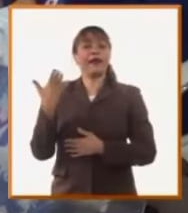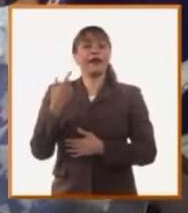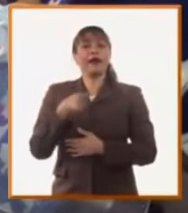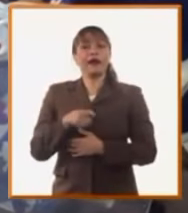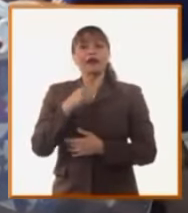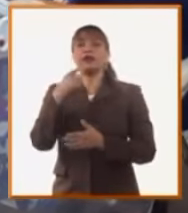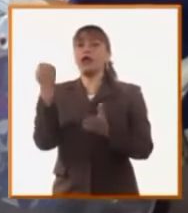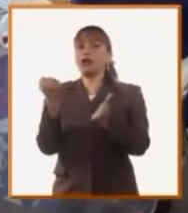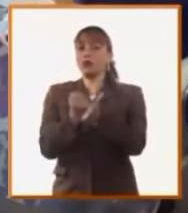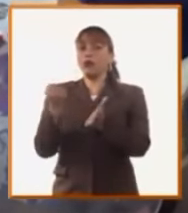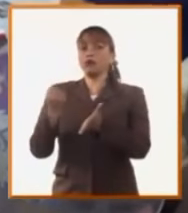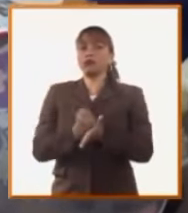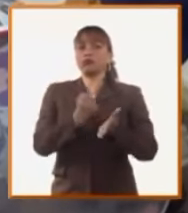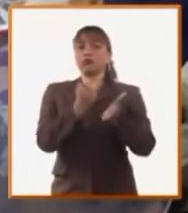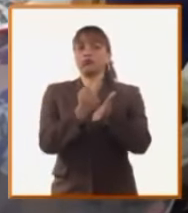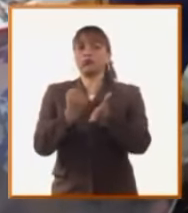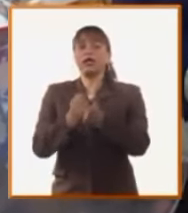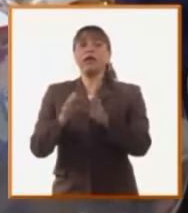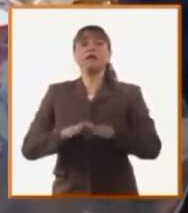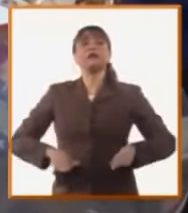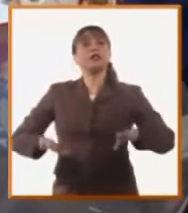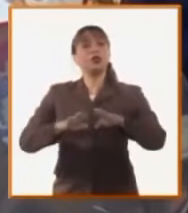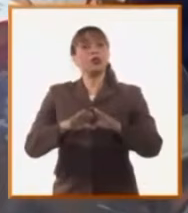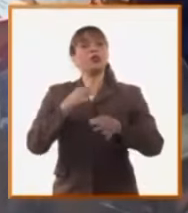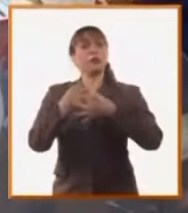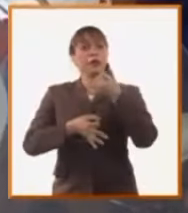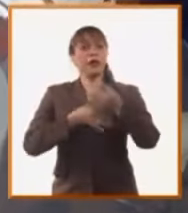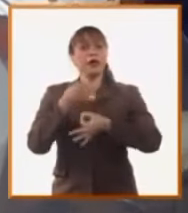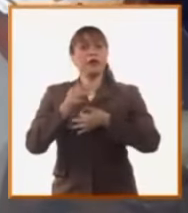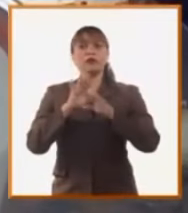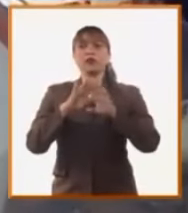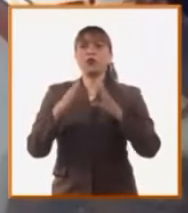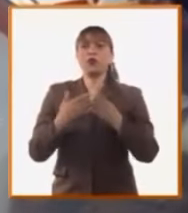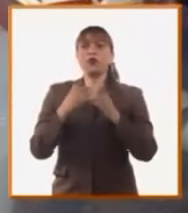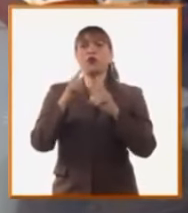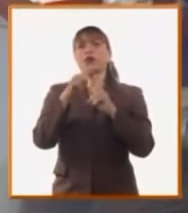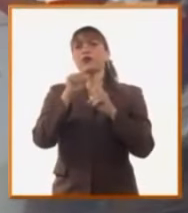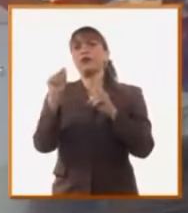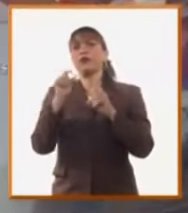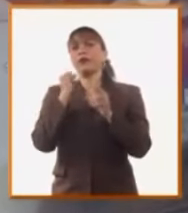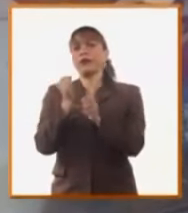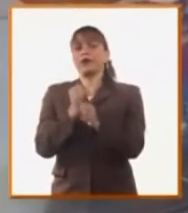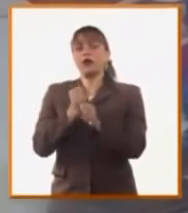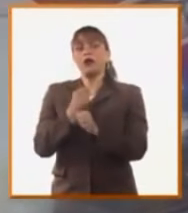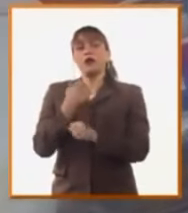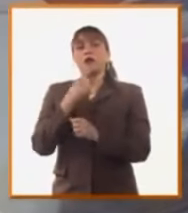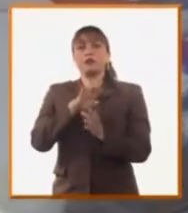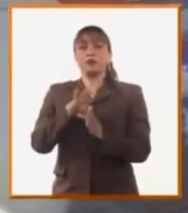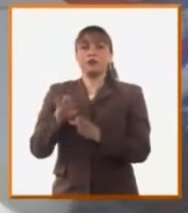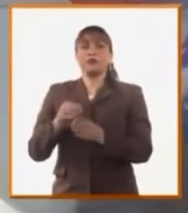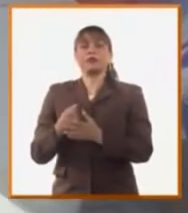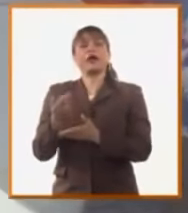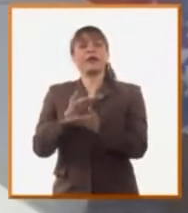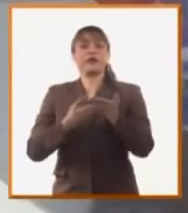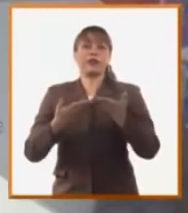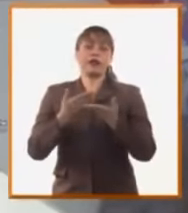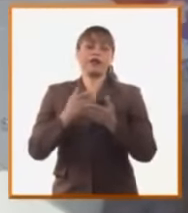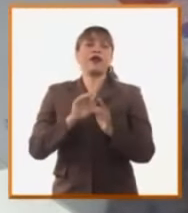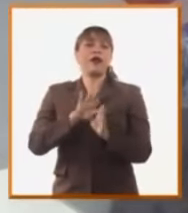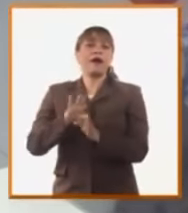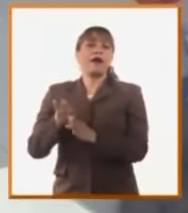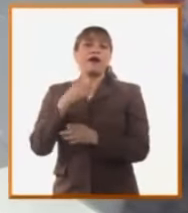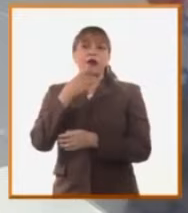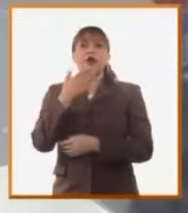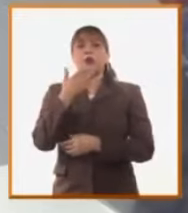actualización de toda las mesa redonda nos salía el tema de de estos trabajadores buo intercambiar no que se hiciera de